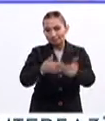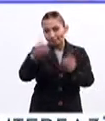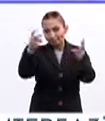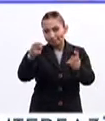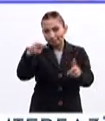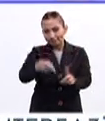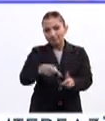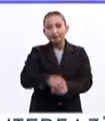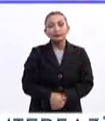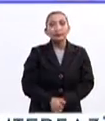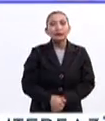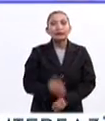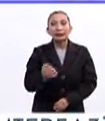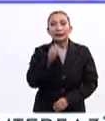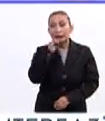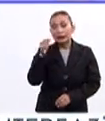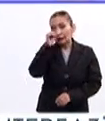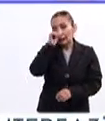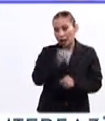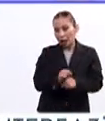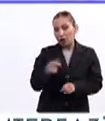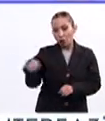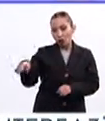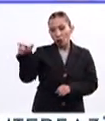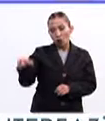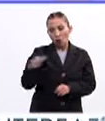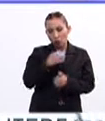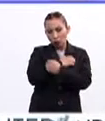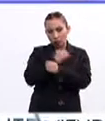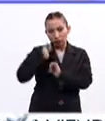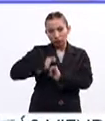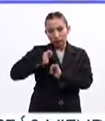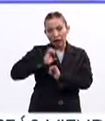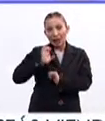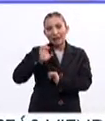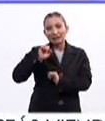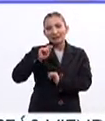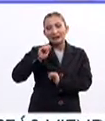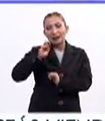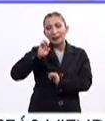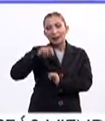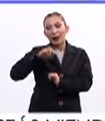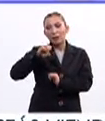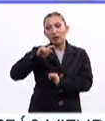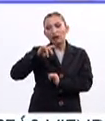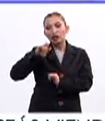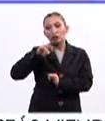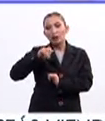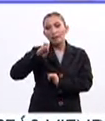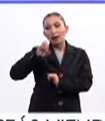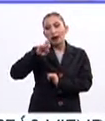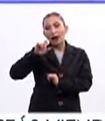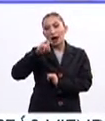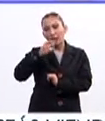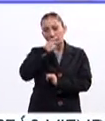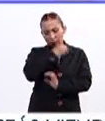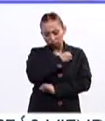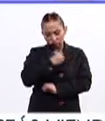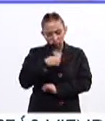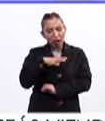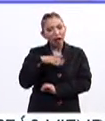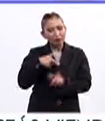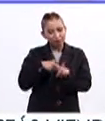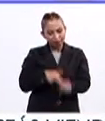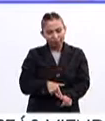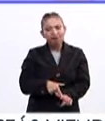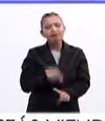materia educativa. Y el secretario, por su parte, el secretario de Educación Pública, Esteban Moctezuma Barragán, refrendó el compromiso del